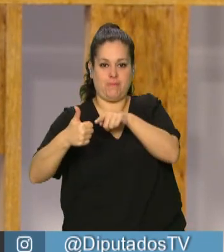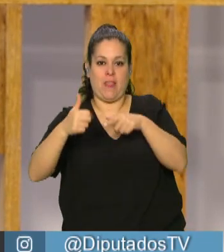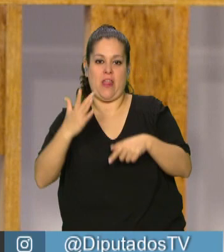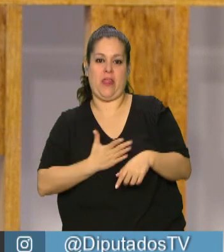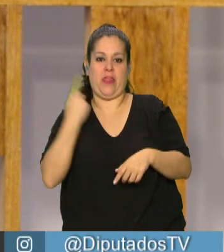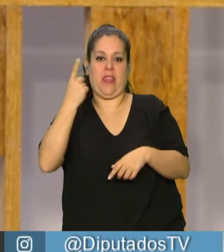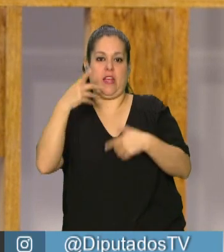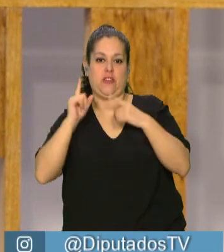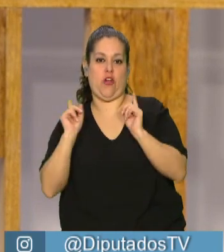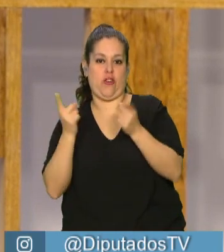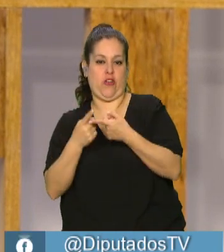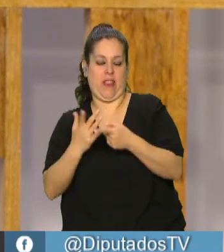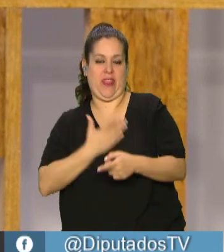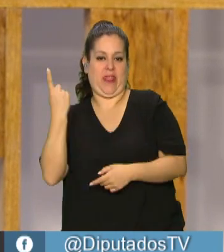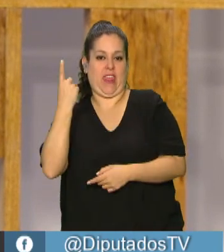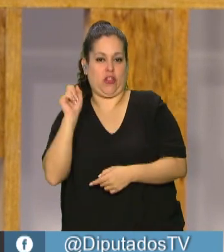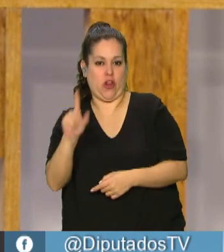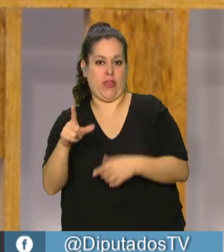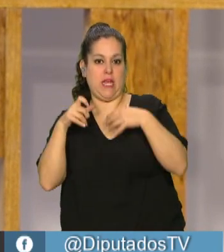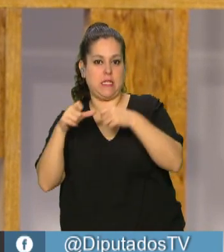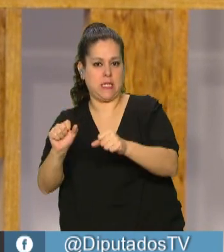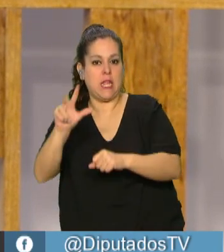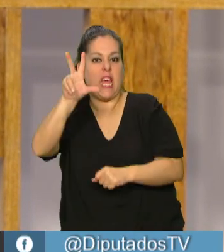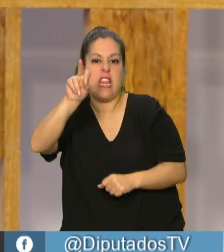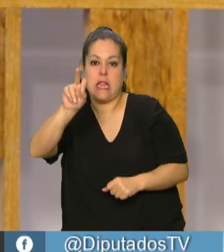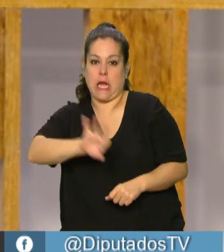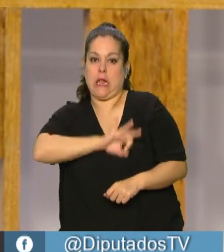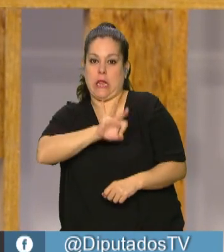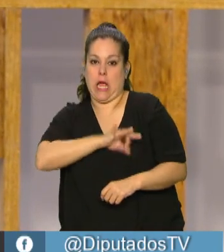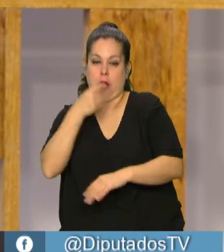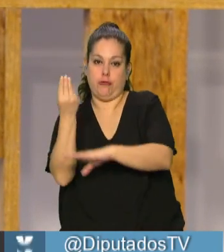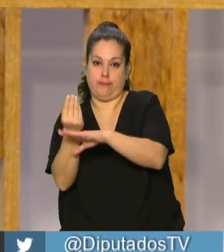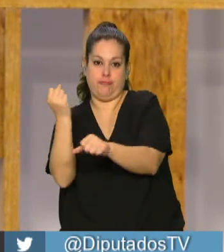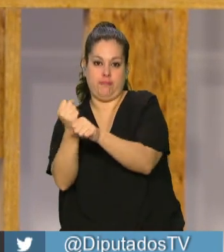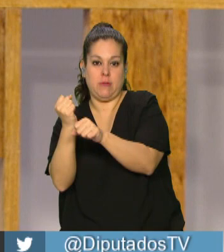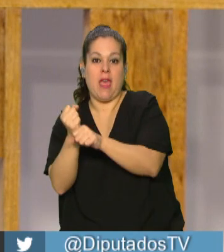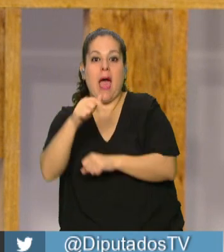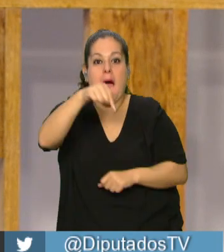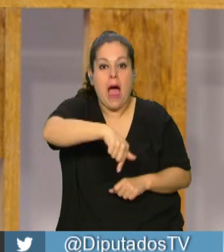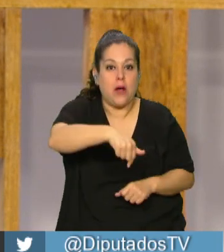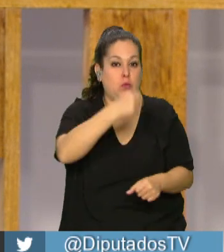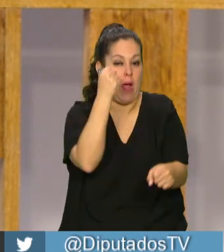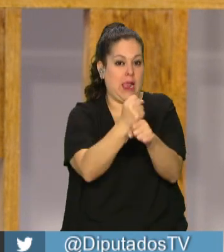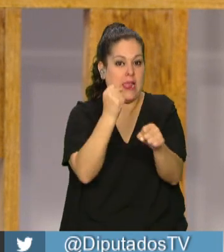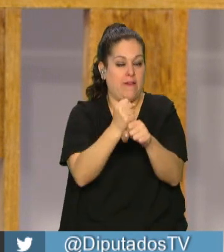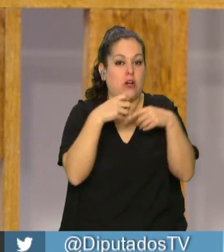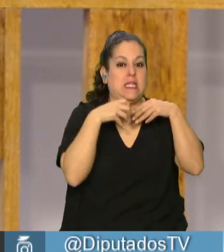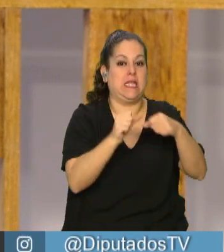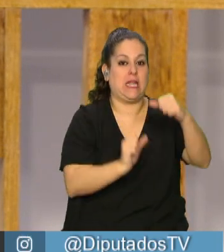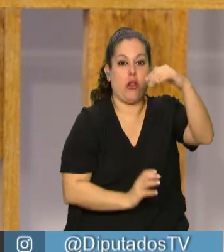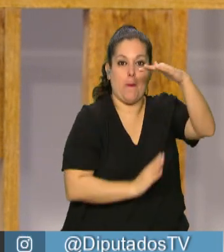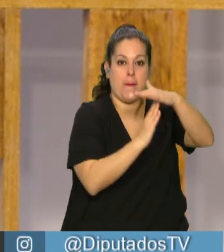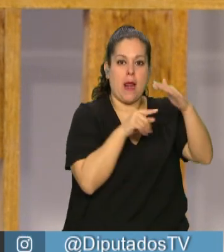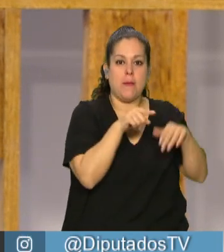durante 30 años. Y la actual de secretario parlamentario es